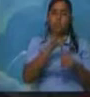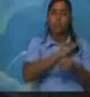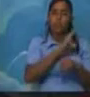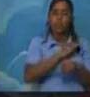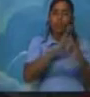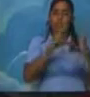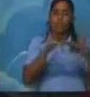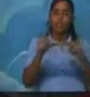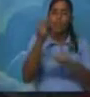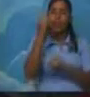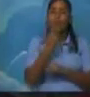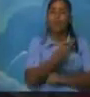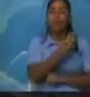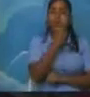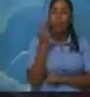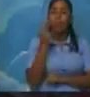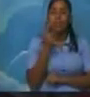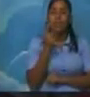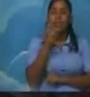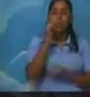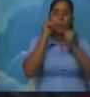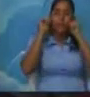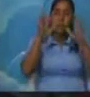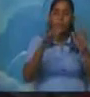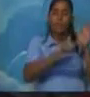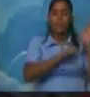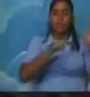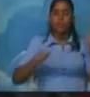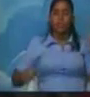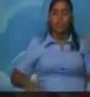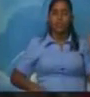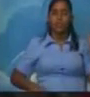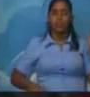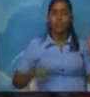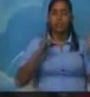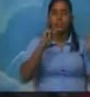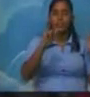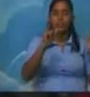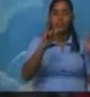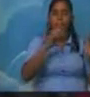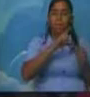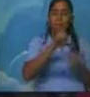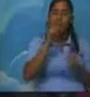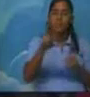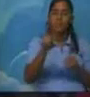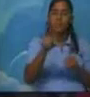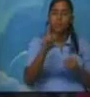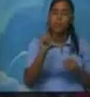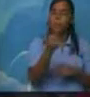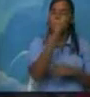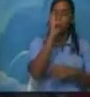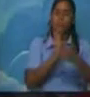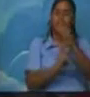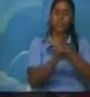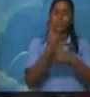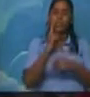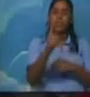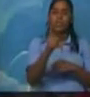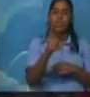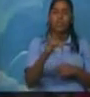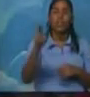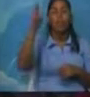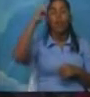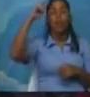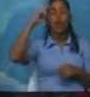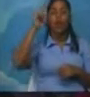tierra prometida Bendito sea el señor y allí en el primer versículo dice reconoce a